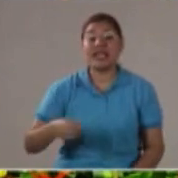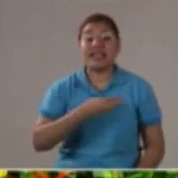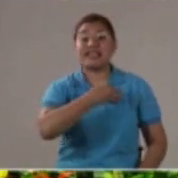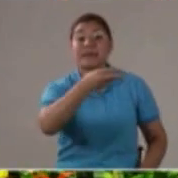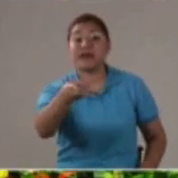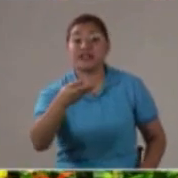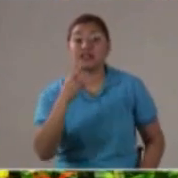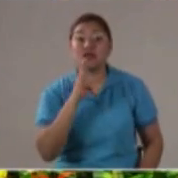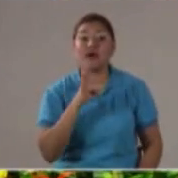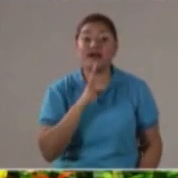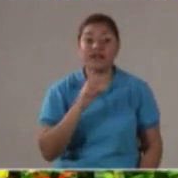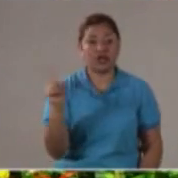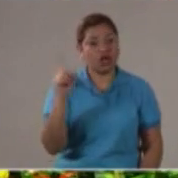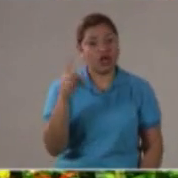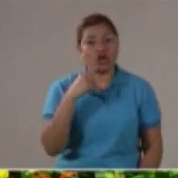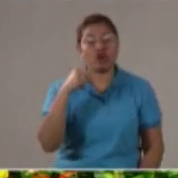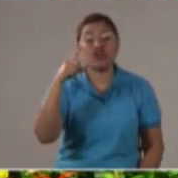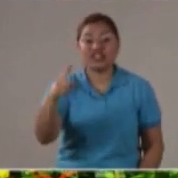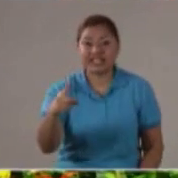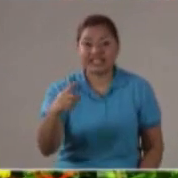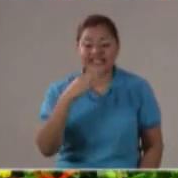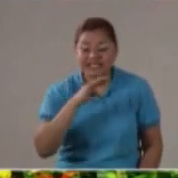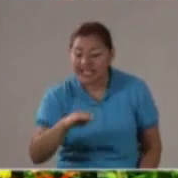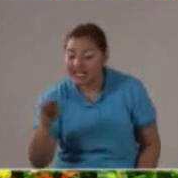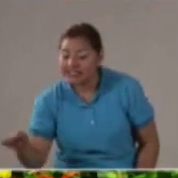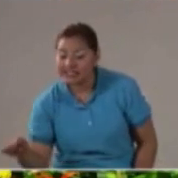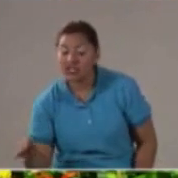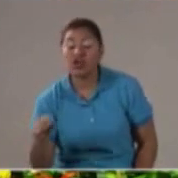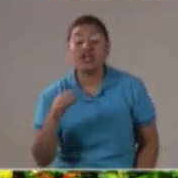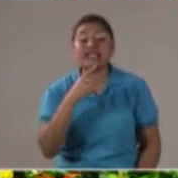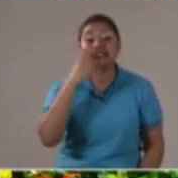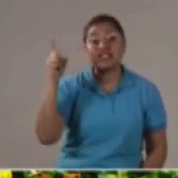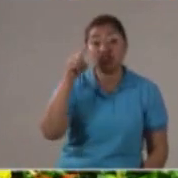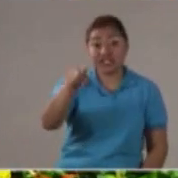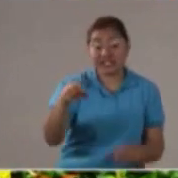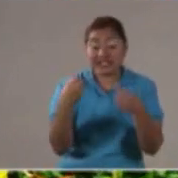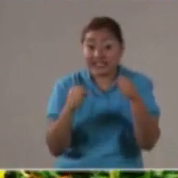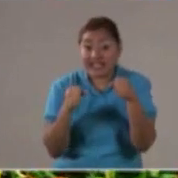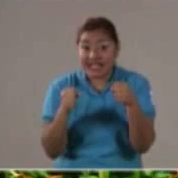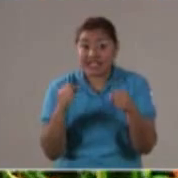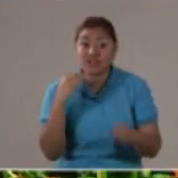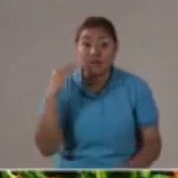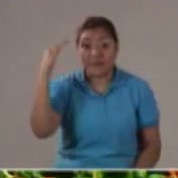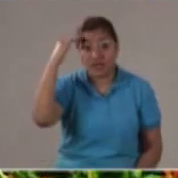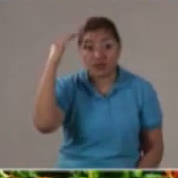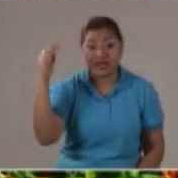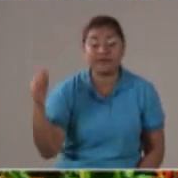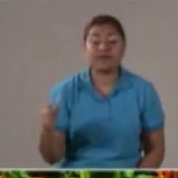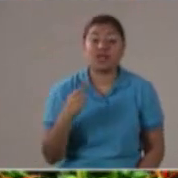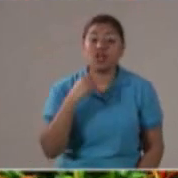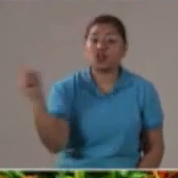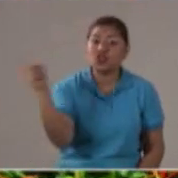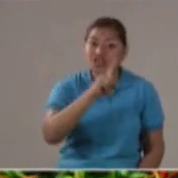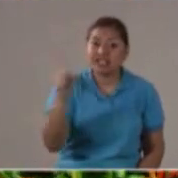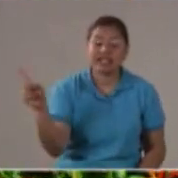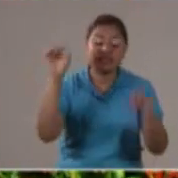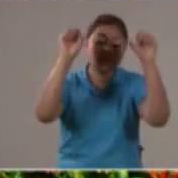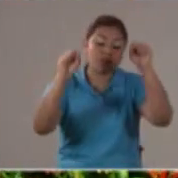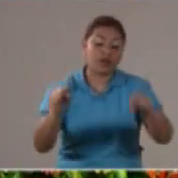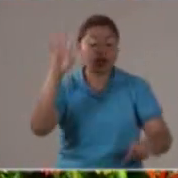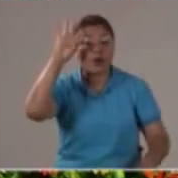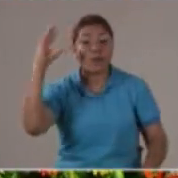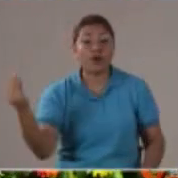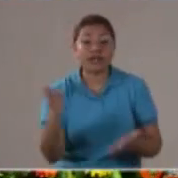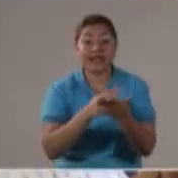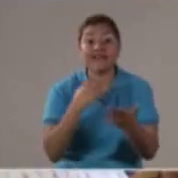No digas soy niño si Dios te hizo madurar. No digas no puedo porque todo lo puedo en Cristo que me